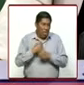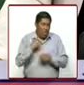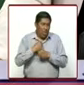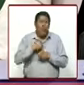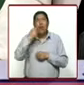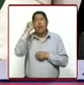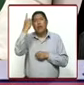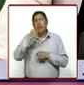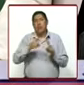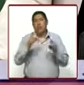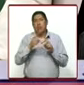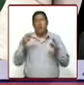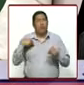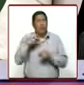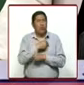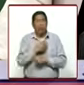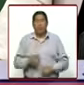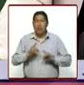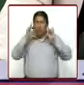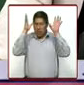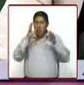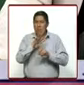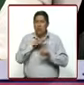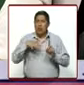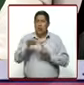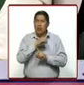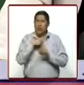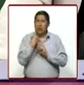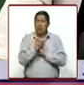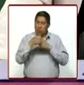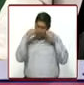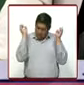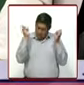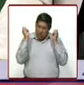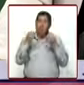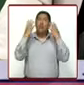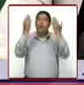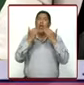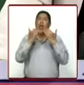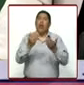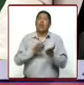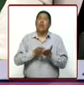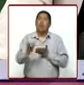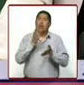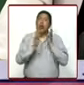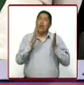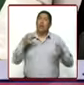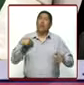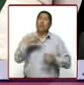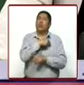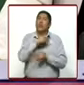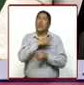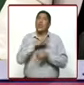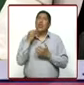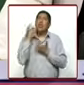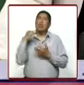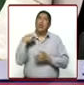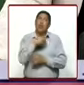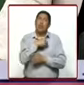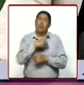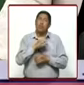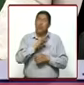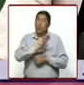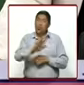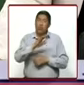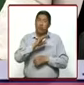sé, lo entiendo, pero estamos en semejante situación y emergencia. Le agradezco mucho por la sinceridad que ha tenido para hablar con nosotros y esperemos también que las